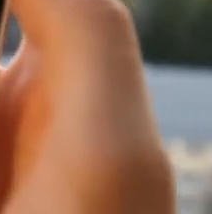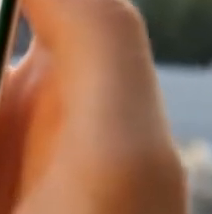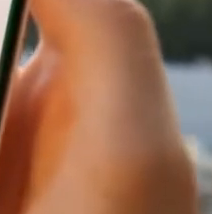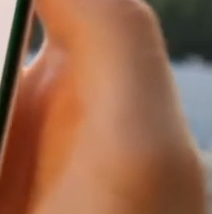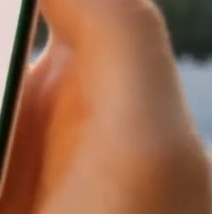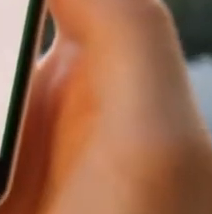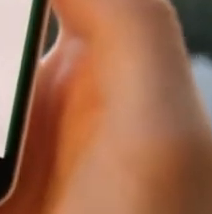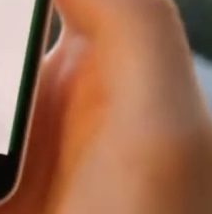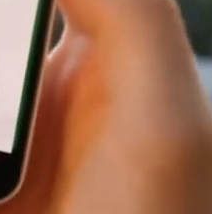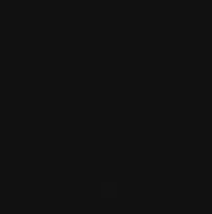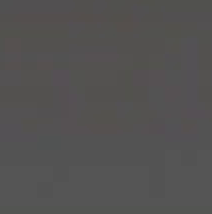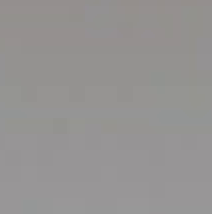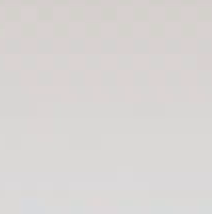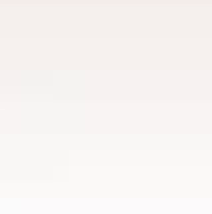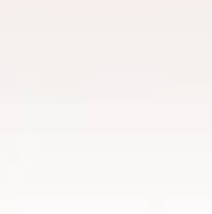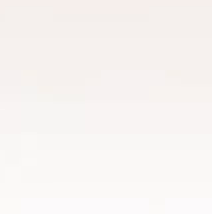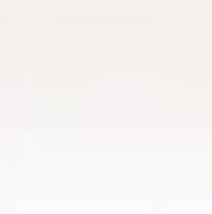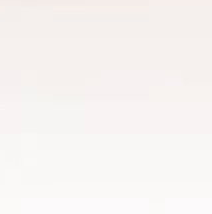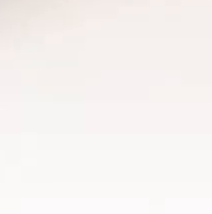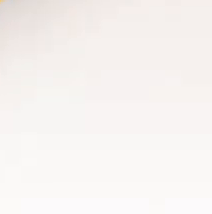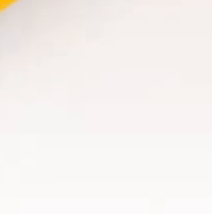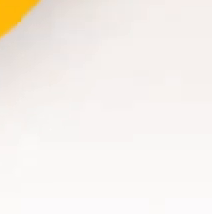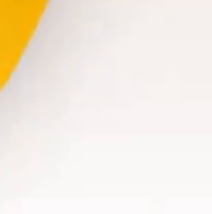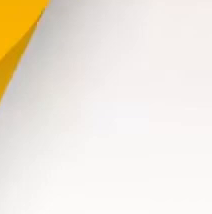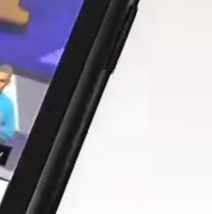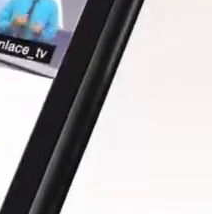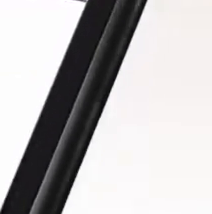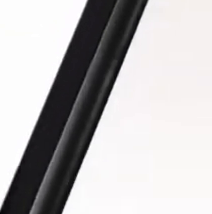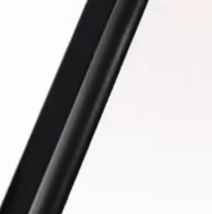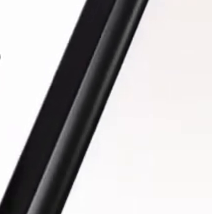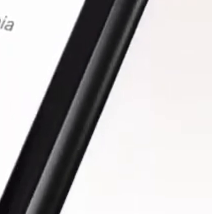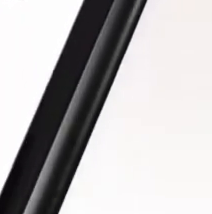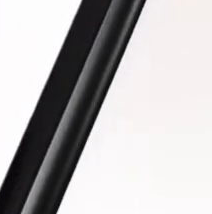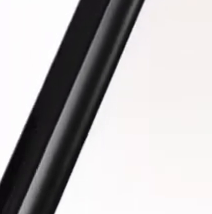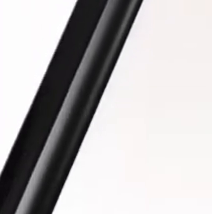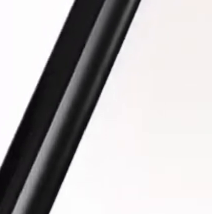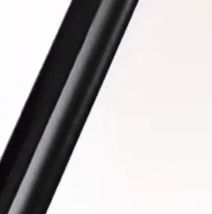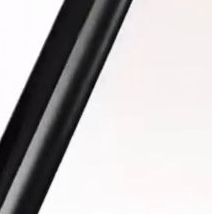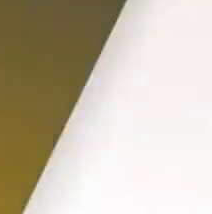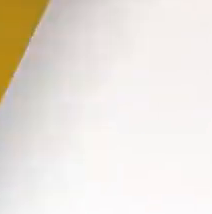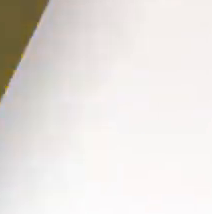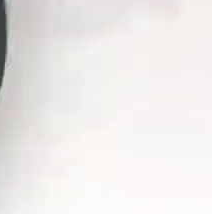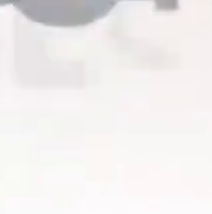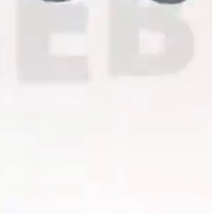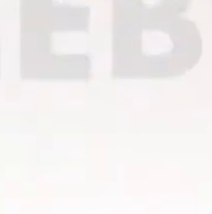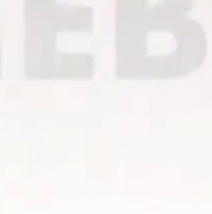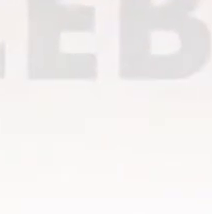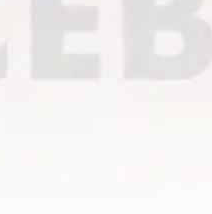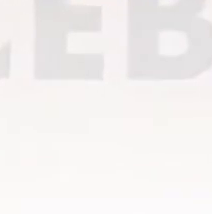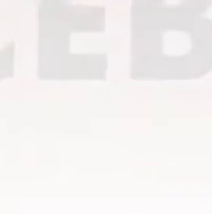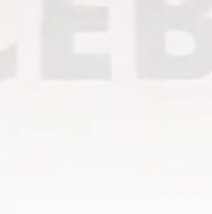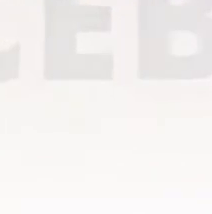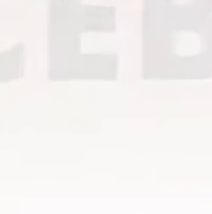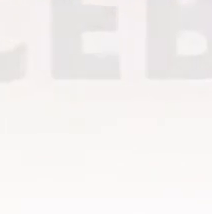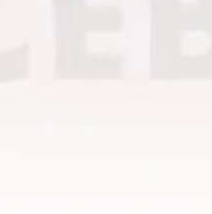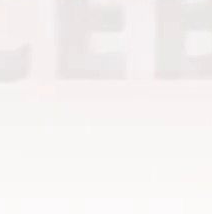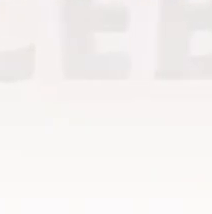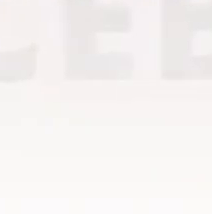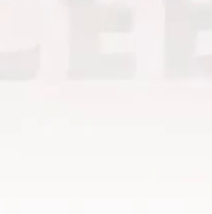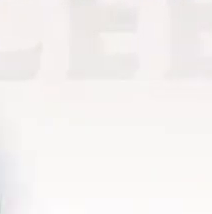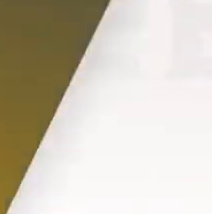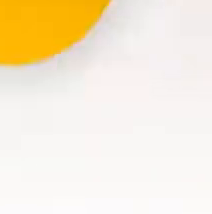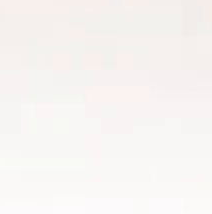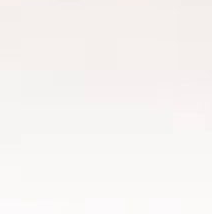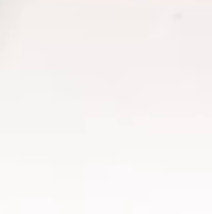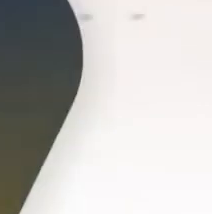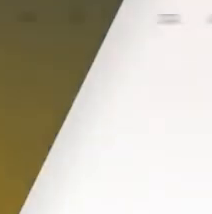Facebook Live, en tiempo real. Activa las notificaciones para que puedas estar conectado con nuestras transmisiones en Facebook.